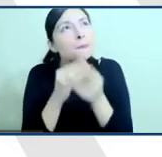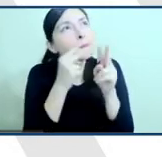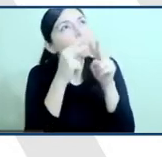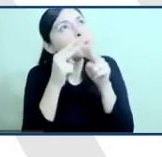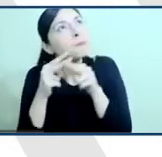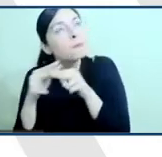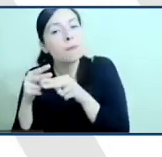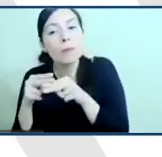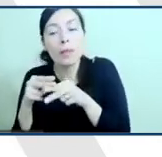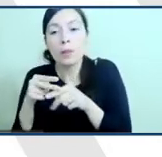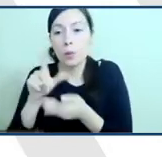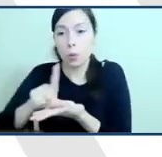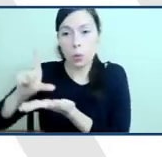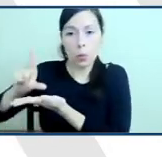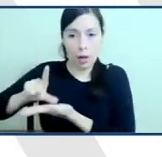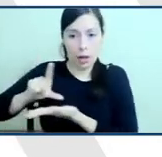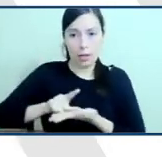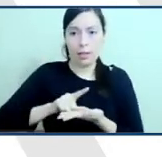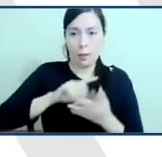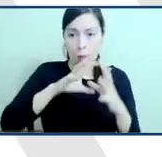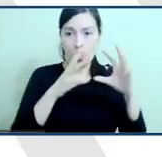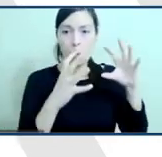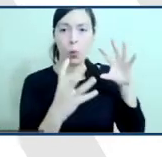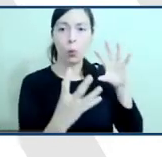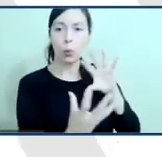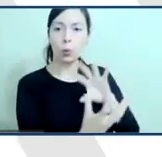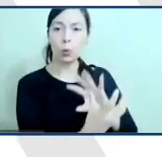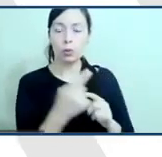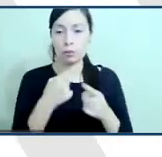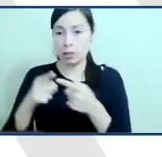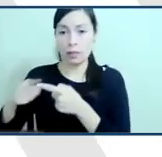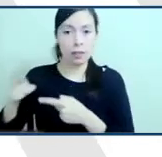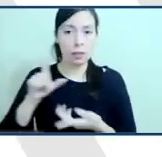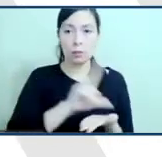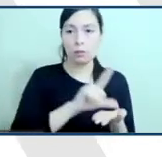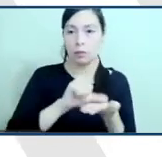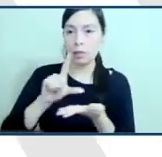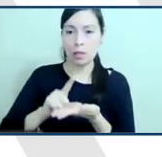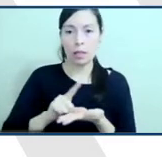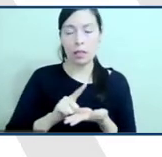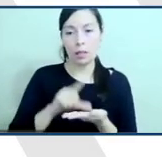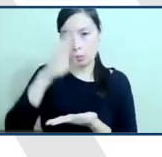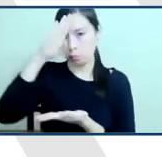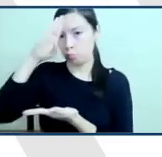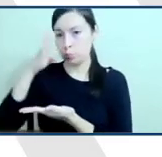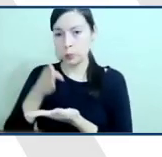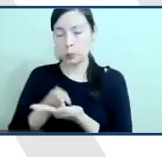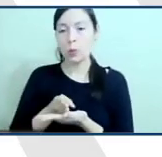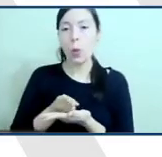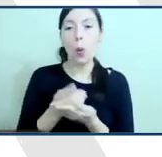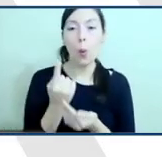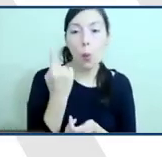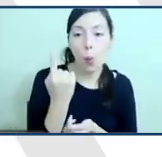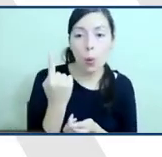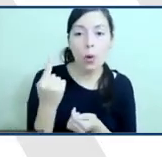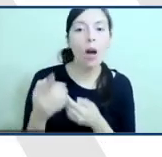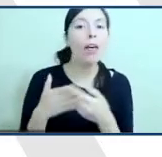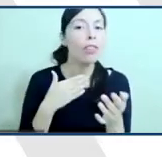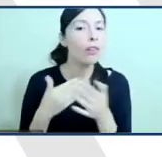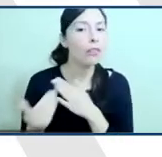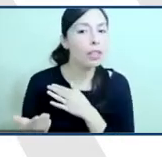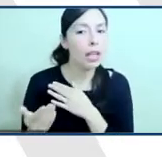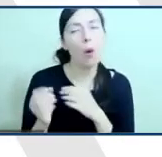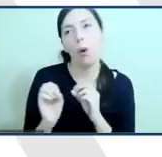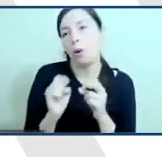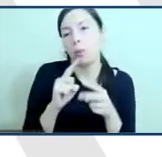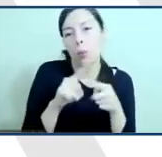seguimiento en distintos puntos del planeta, y ya habían decidido que una de ellas iba a tener que estar, o un par de ellas